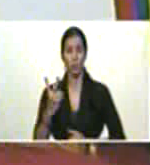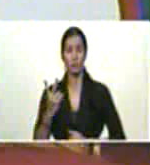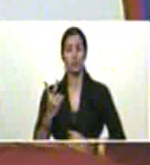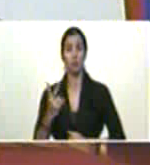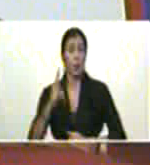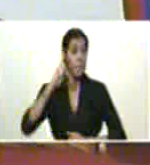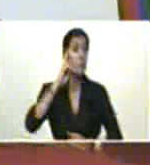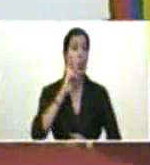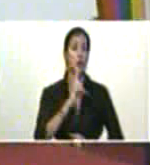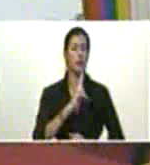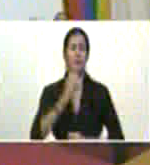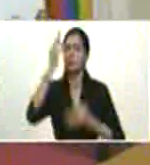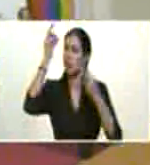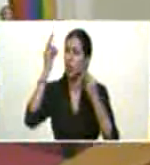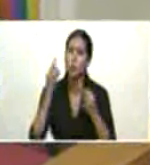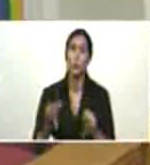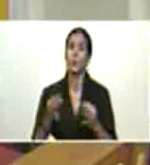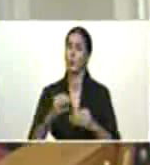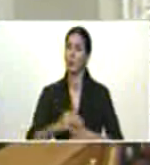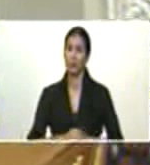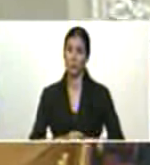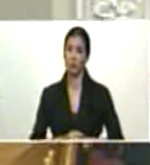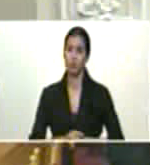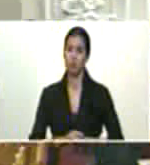Simón Bolívar, sin lugar a duda.